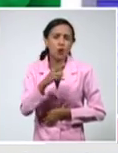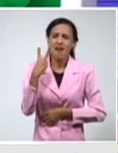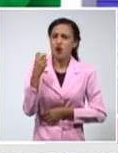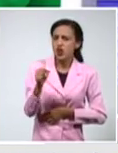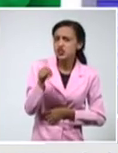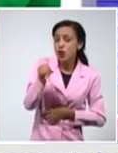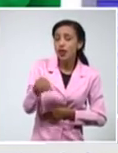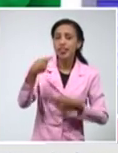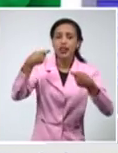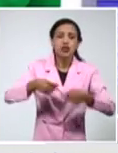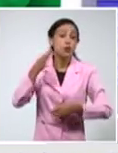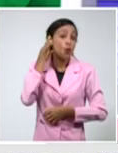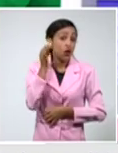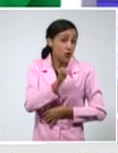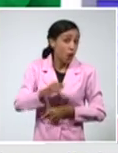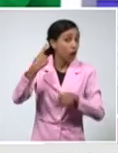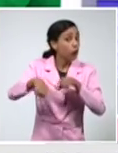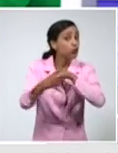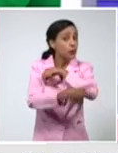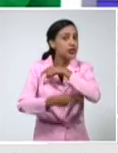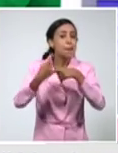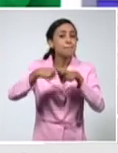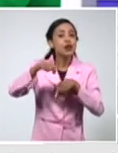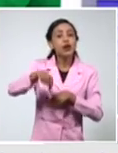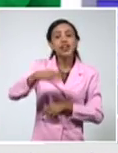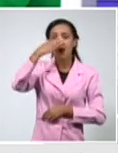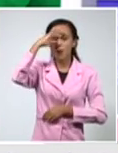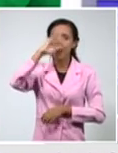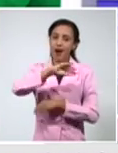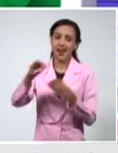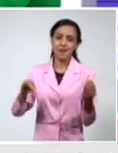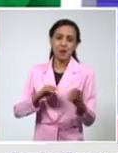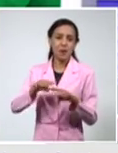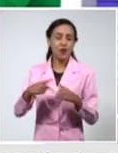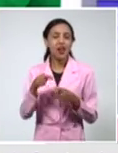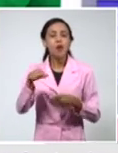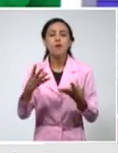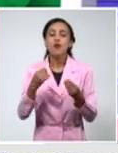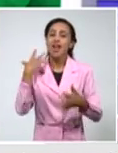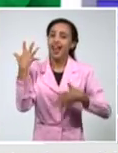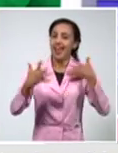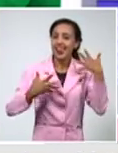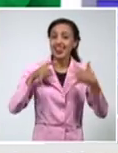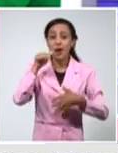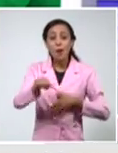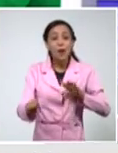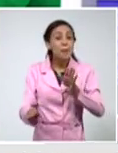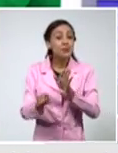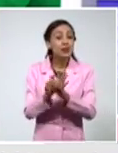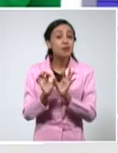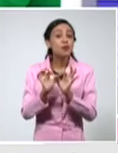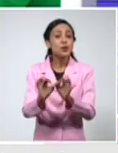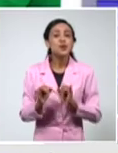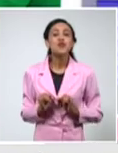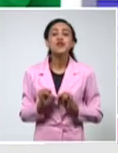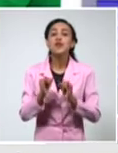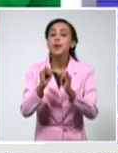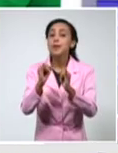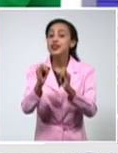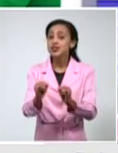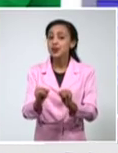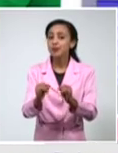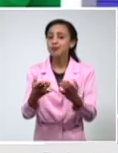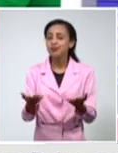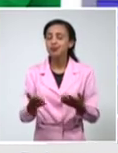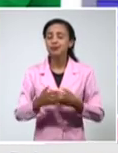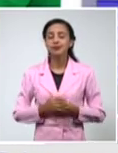derechos. En Cuba lo celebramos con mucha alegría. Hoy comenzamos, bueno, pues con una información que